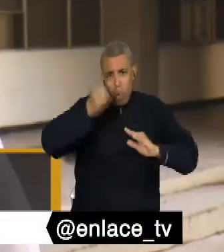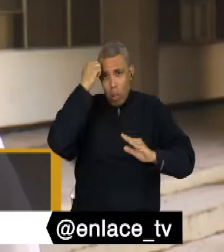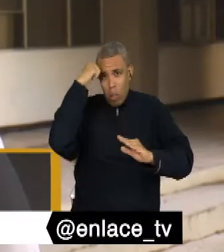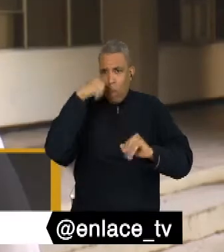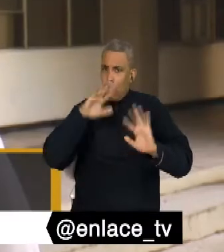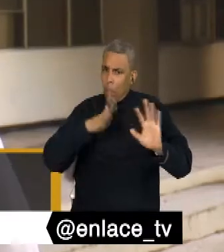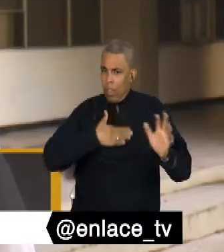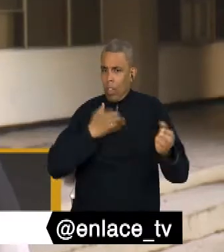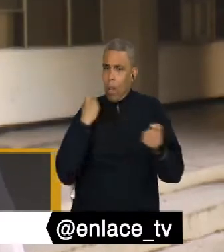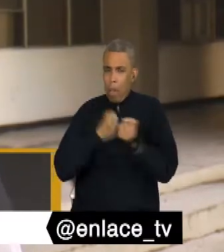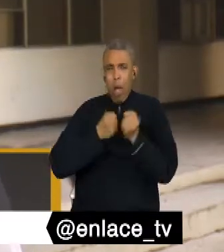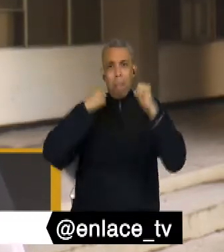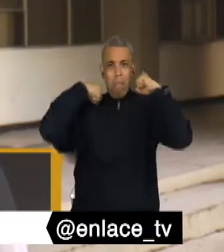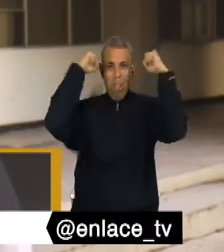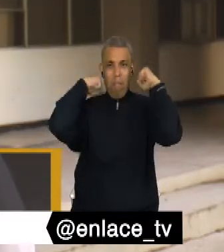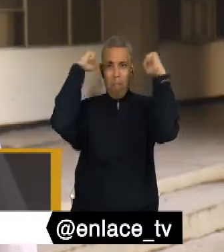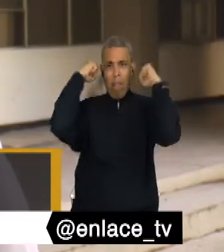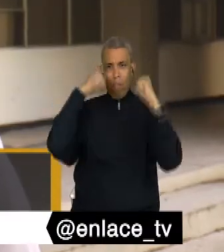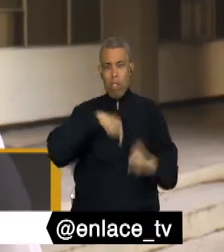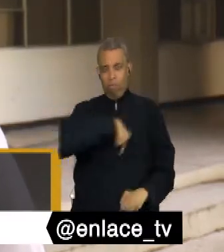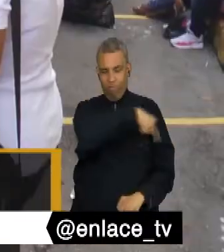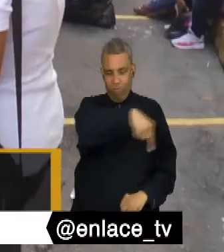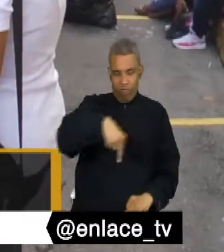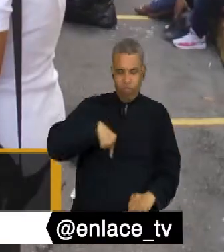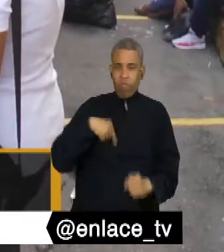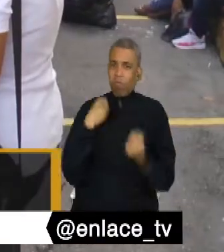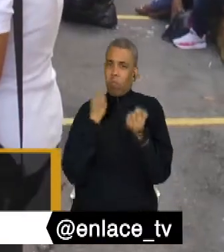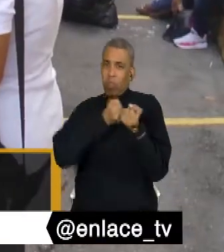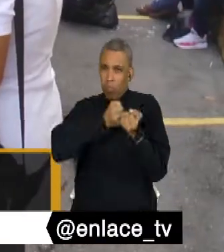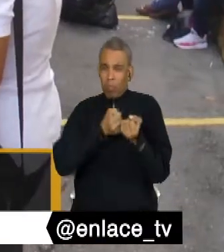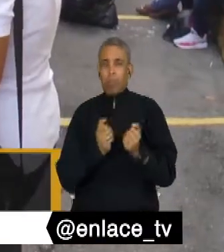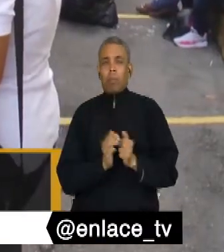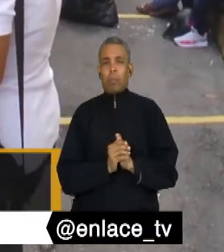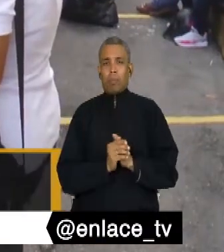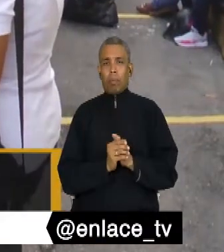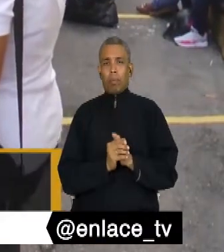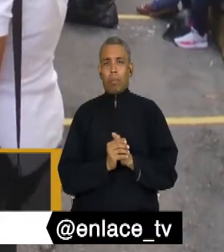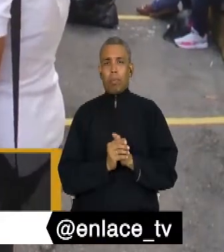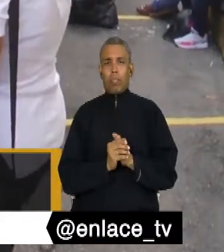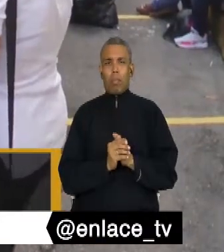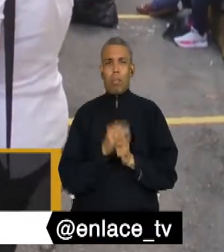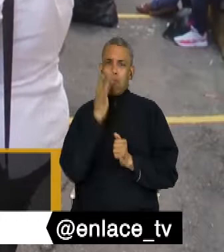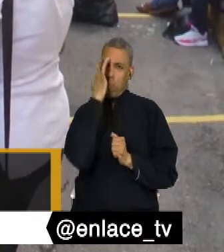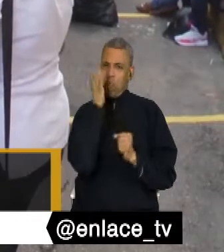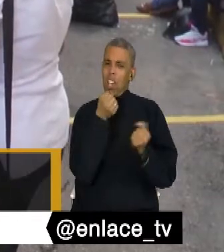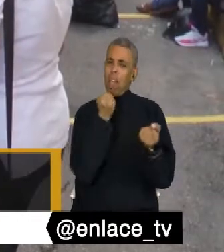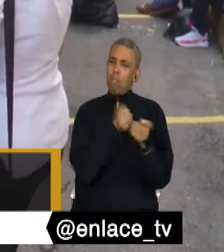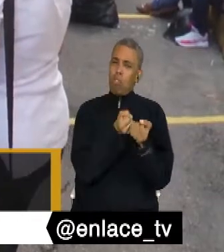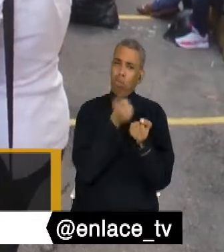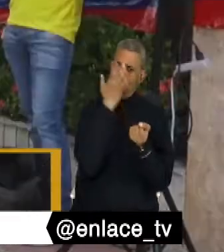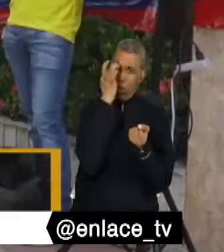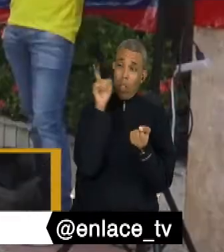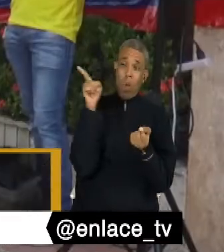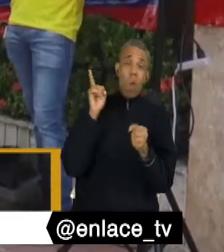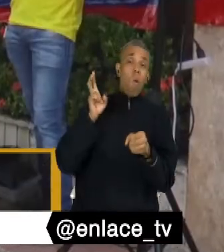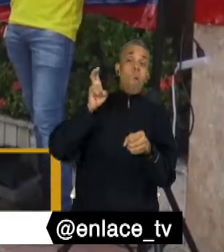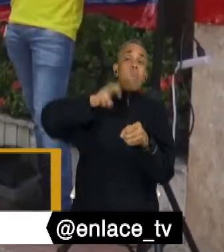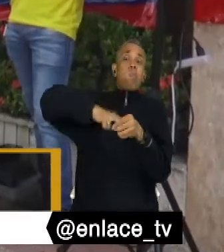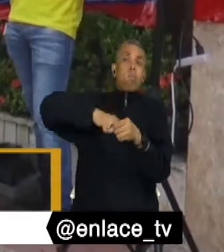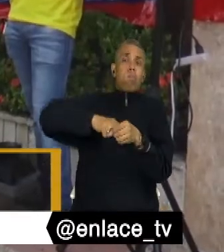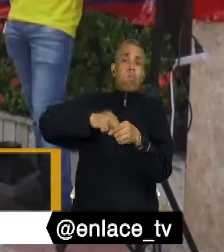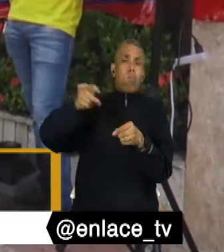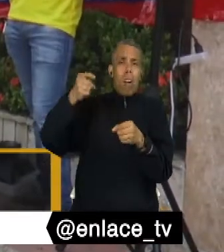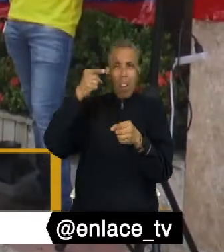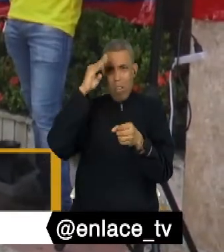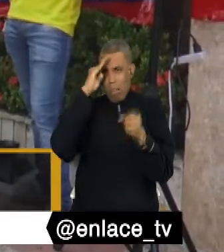jornada porque las confederaciones y federaciones que están en la negociación manifestaron que es la única forma de presión